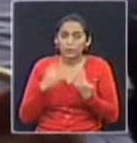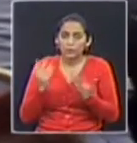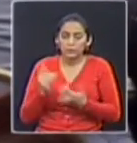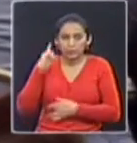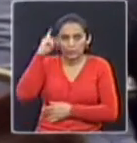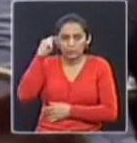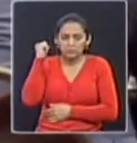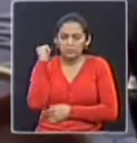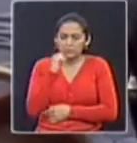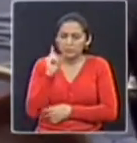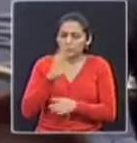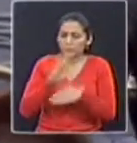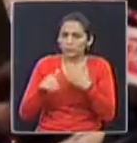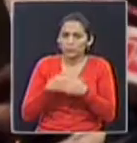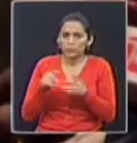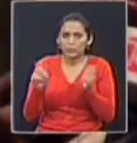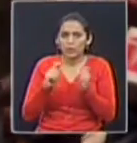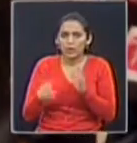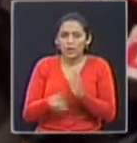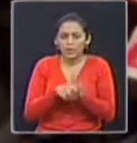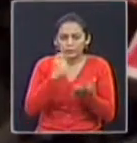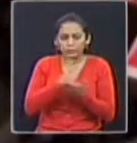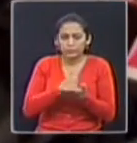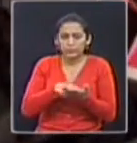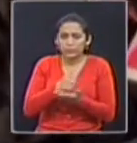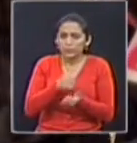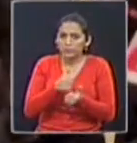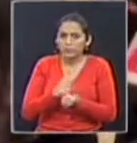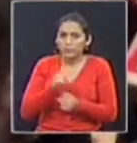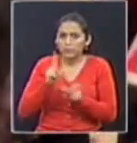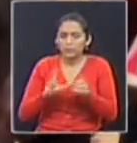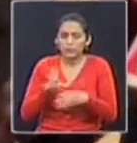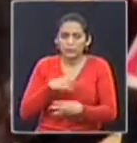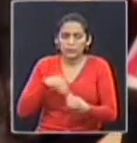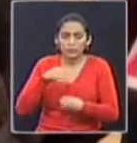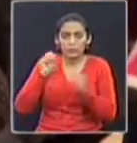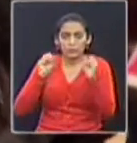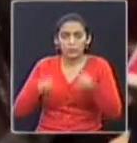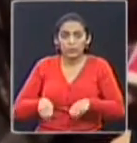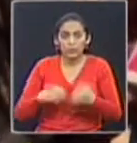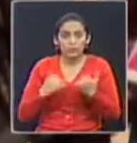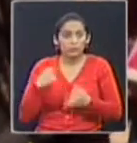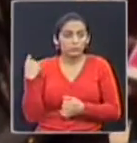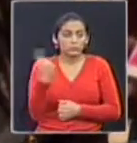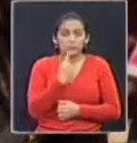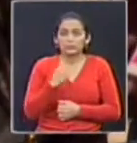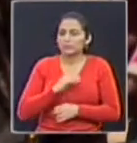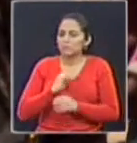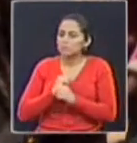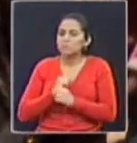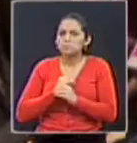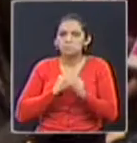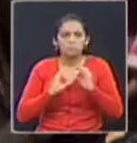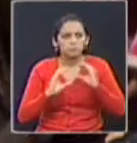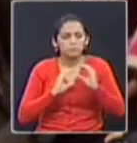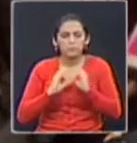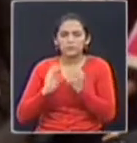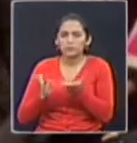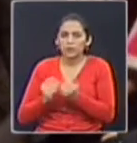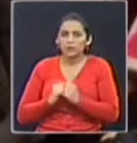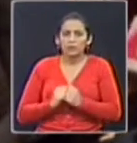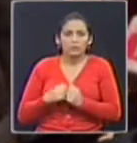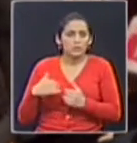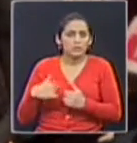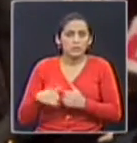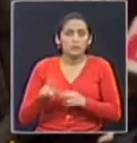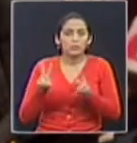laborales que garanticen las inversiones. Lo que se espera ya son acciones, tanto en el Consejo Consultivo como en estas mesas que se van a armar dentro del